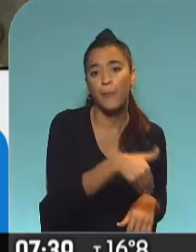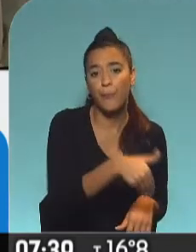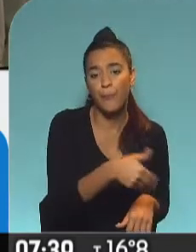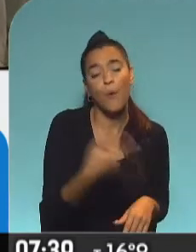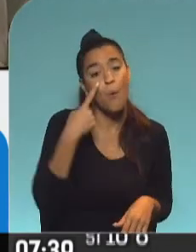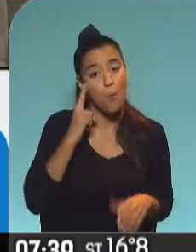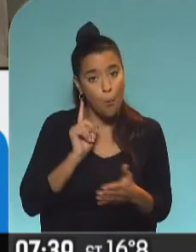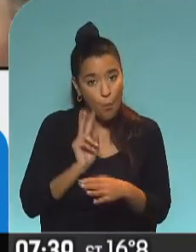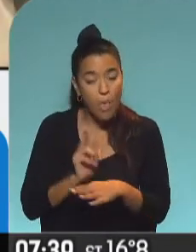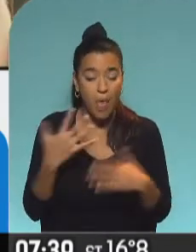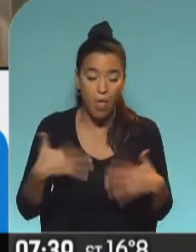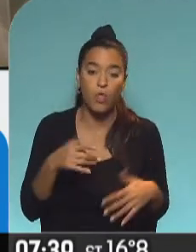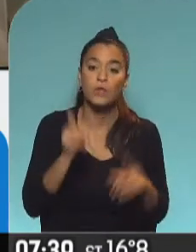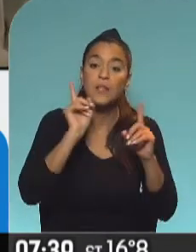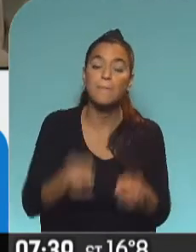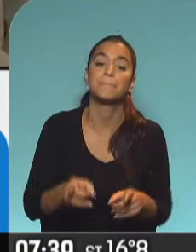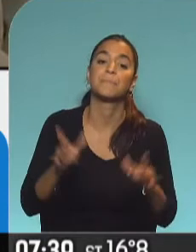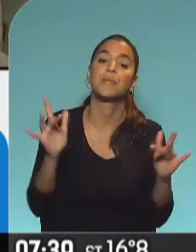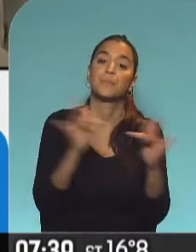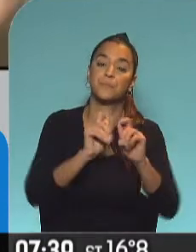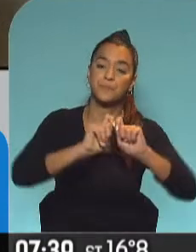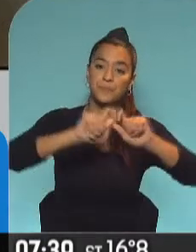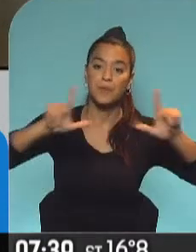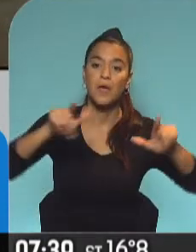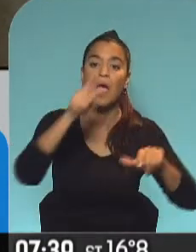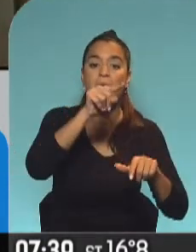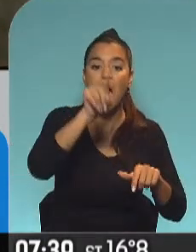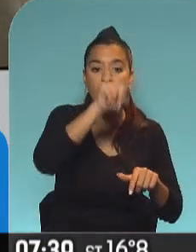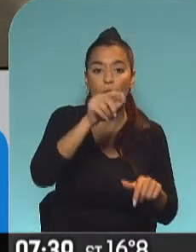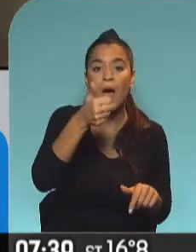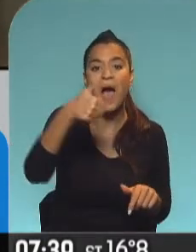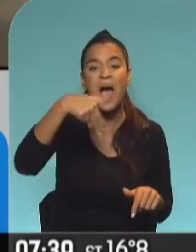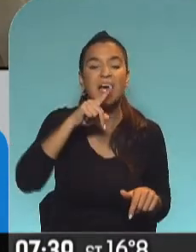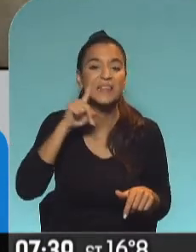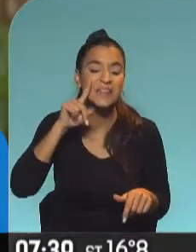mucho cuidado. Y también tenemos nuestras redes propias del grupo, que es